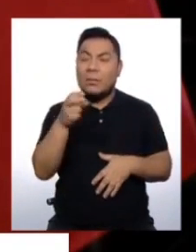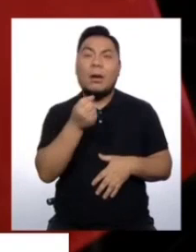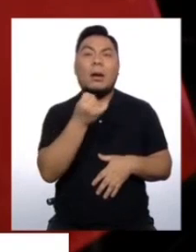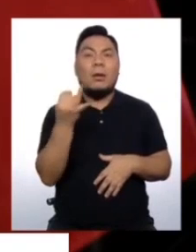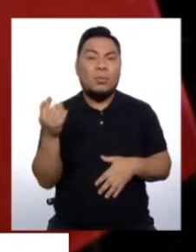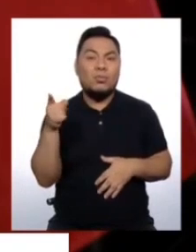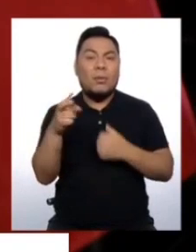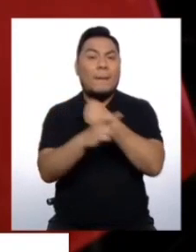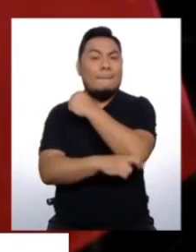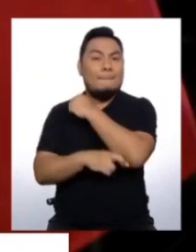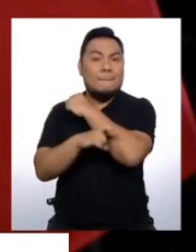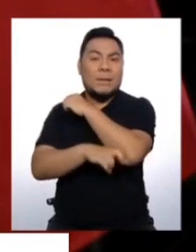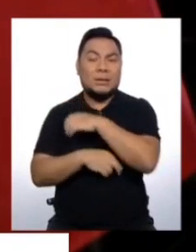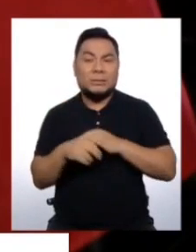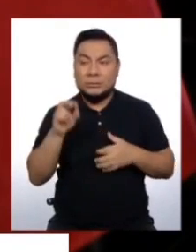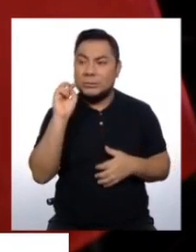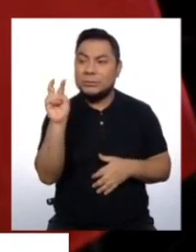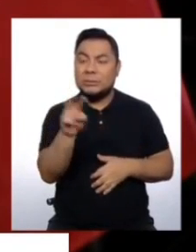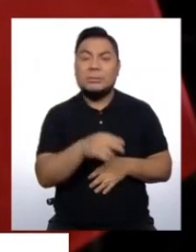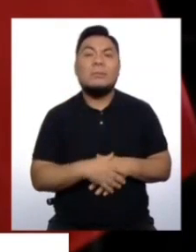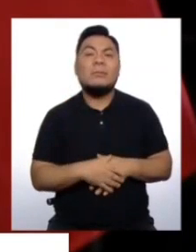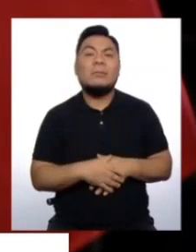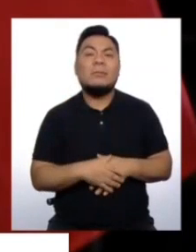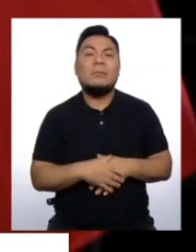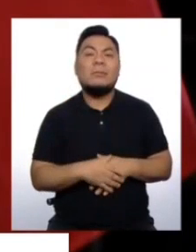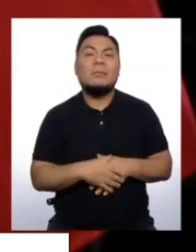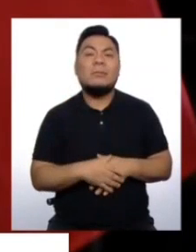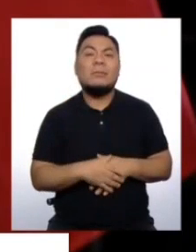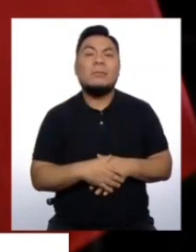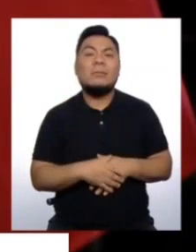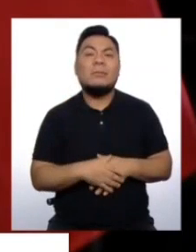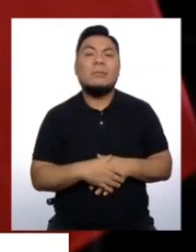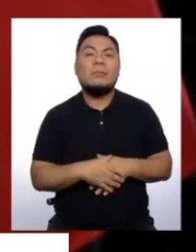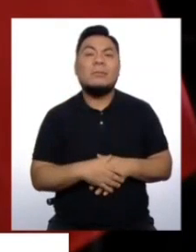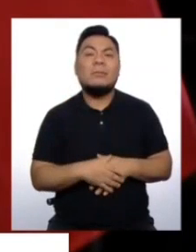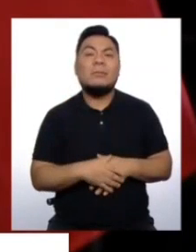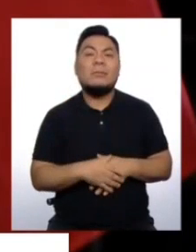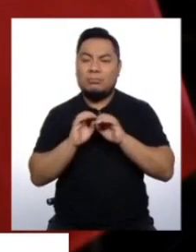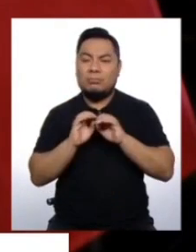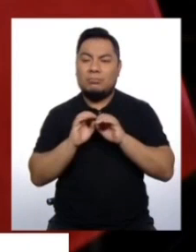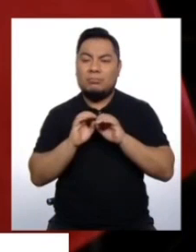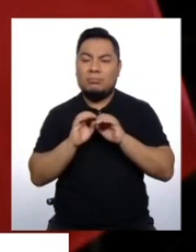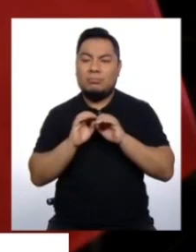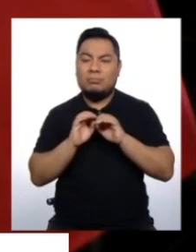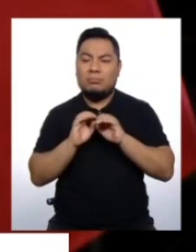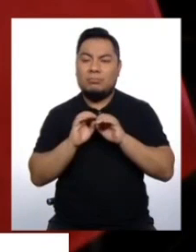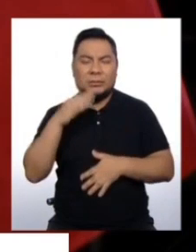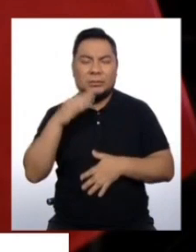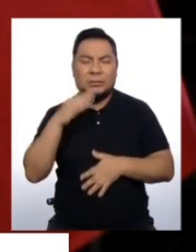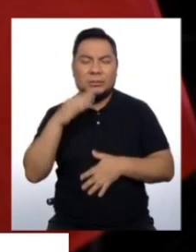países que iba empeorando y nosotros decíamos,